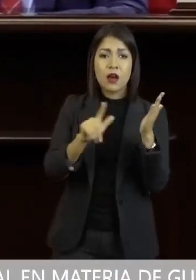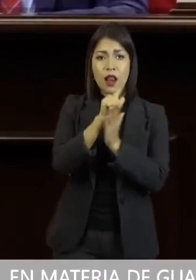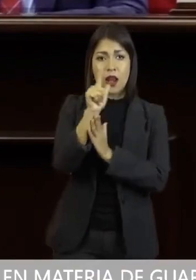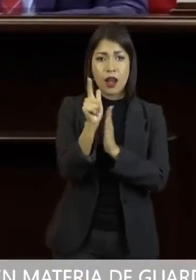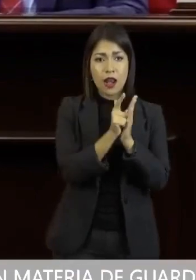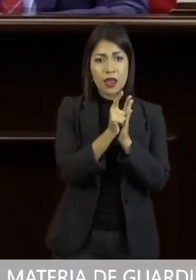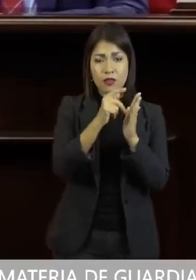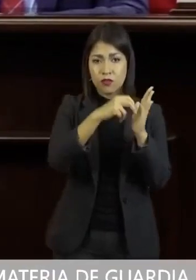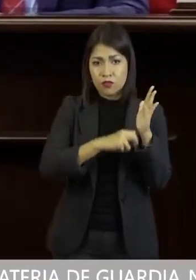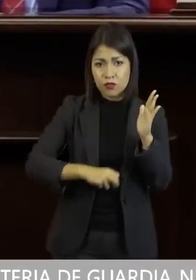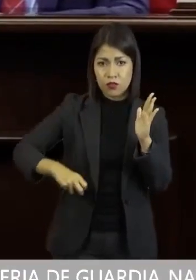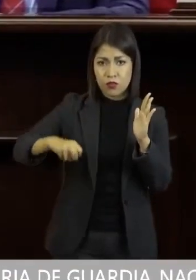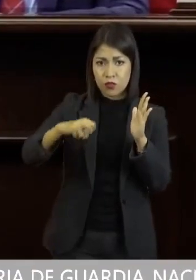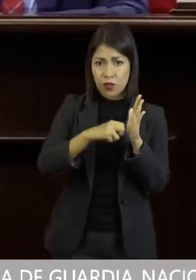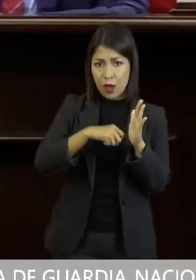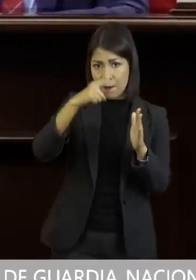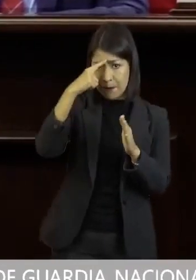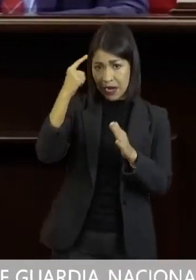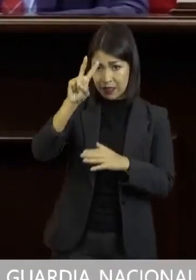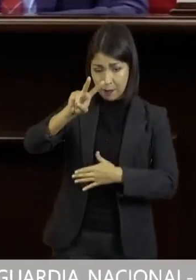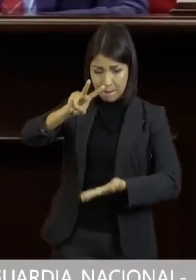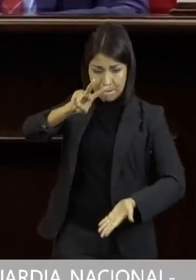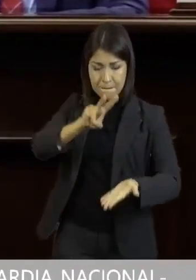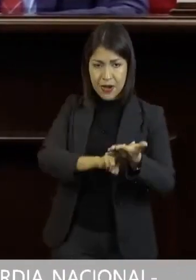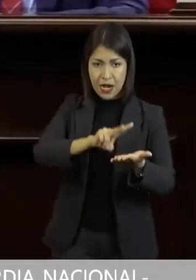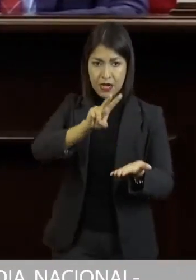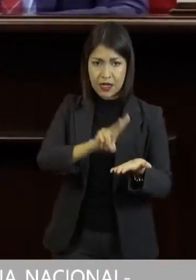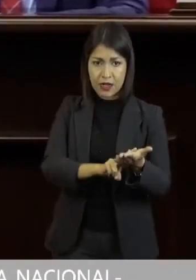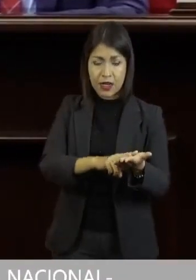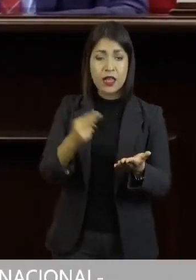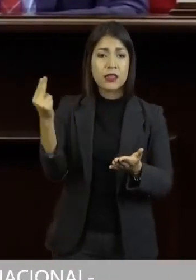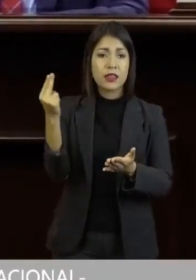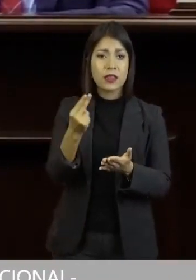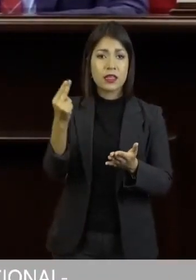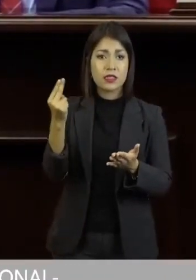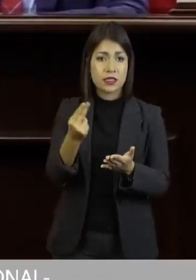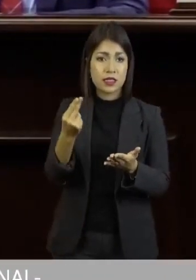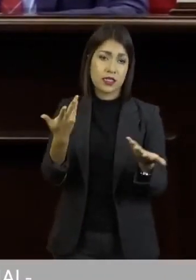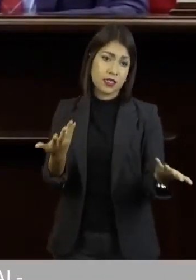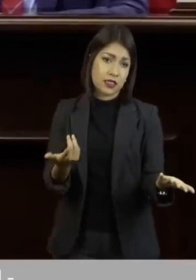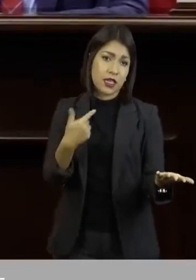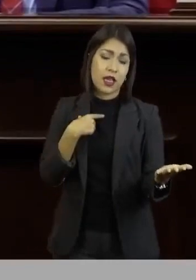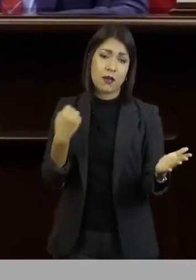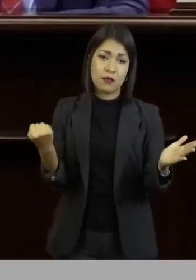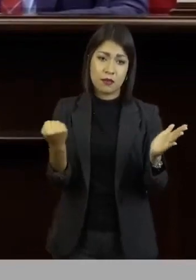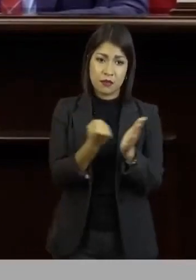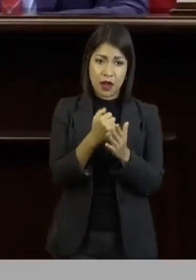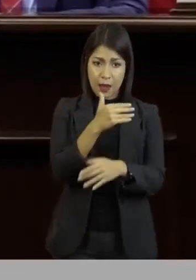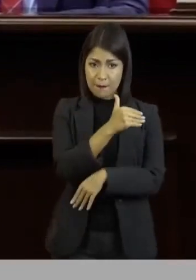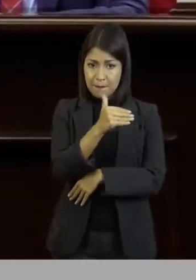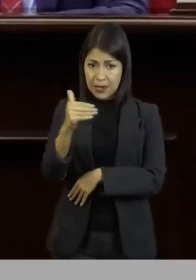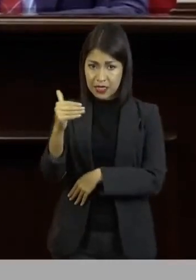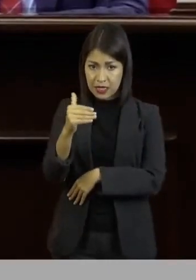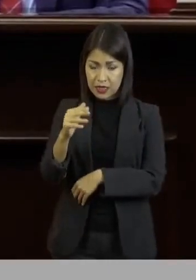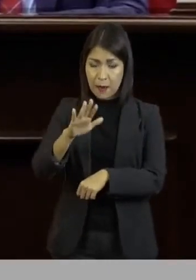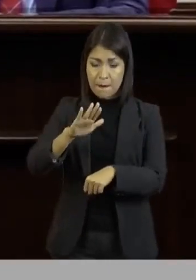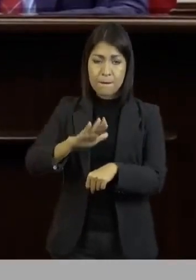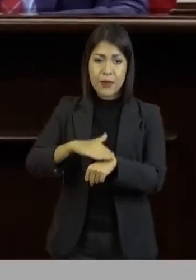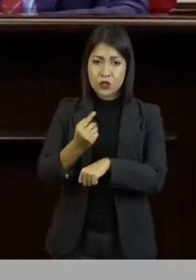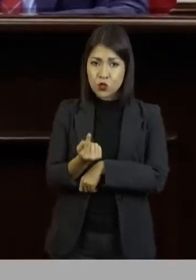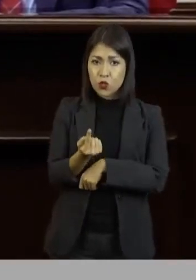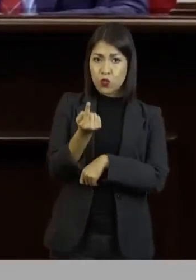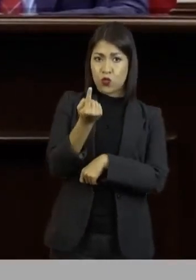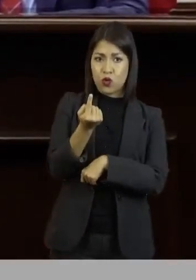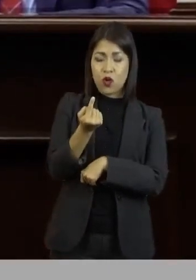constitucional, para que tenga plena vigencia, debe de ser aprobado cuando menos por la mitad más uno del